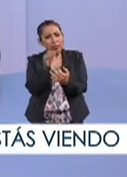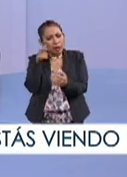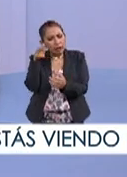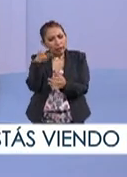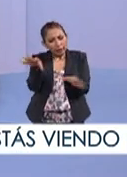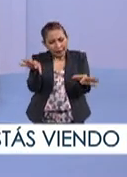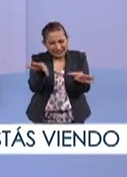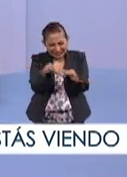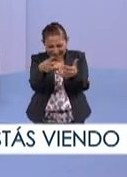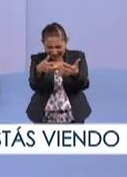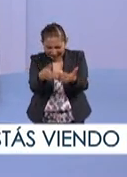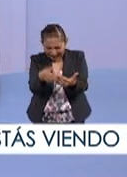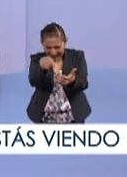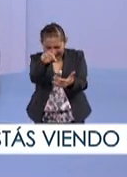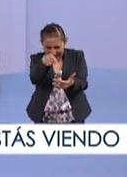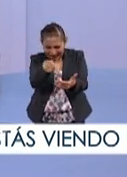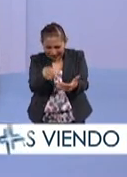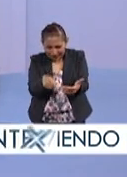encontrar